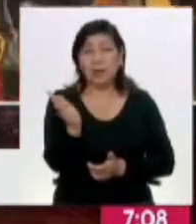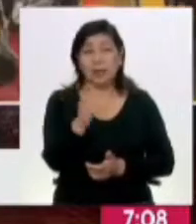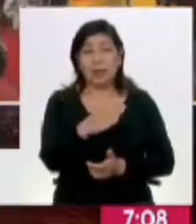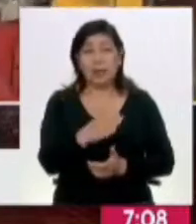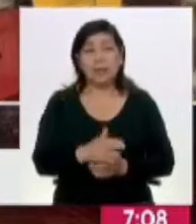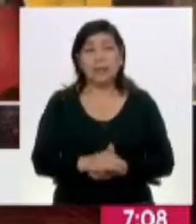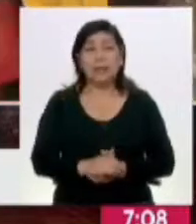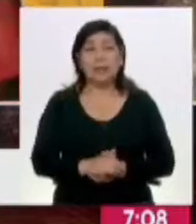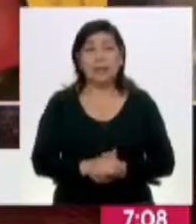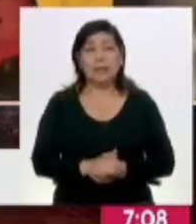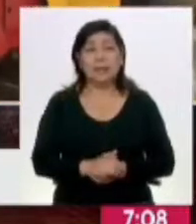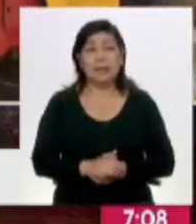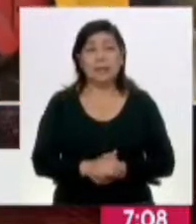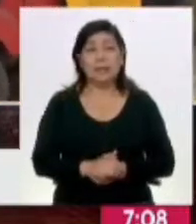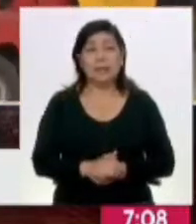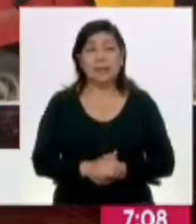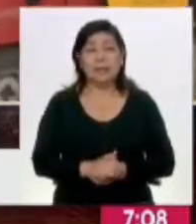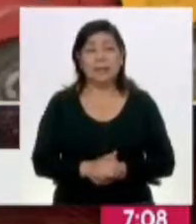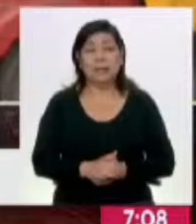otro?